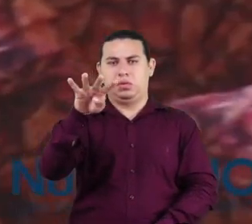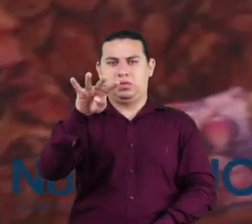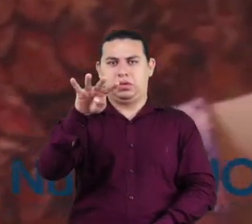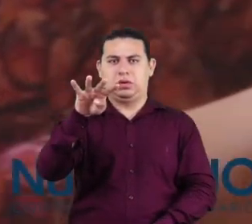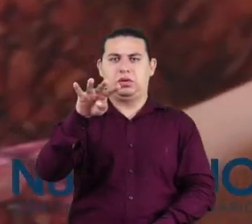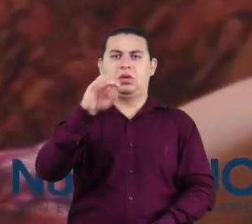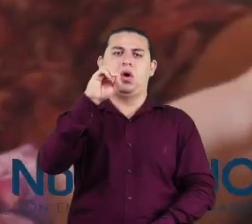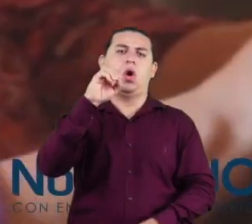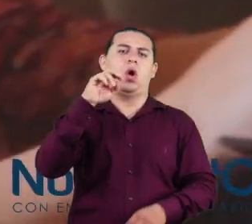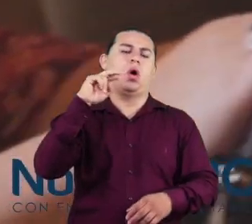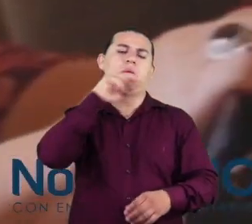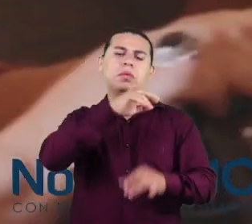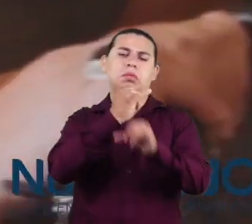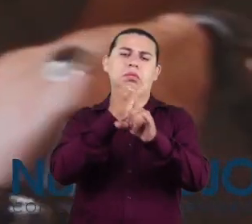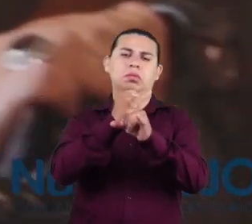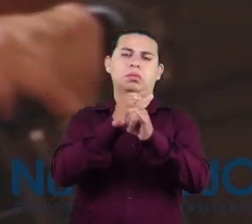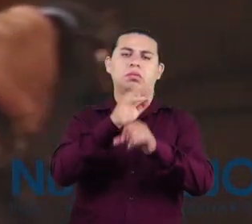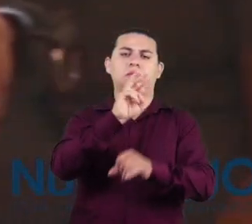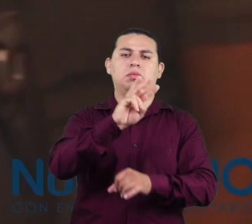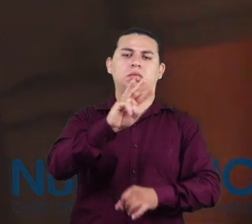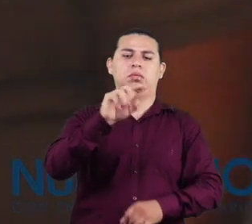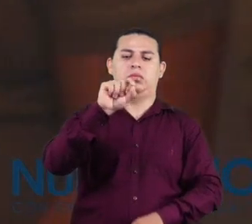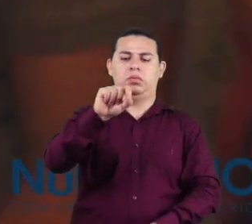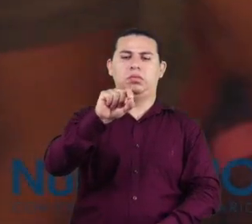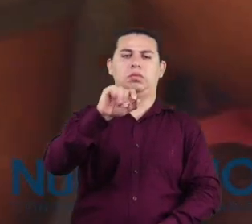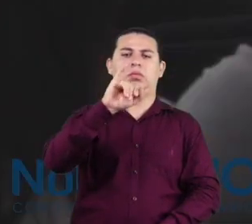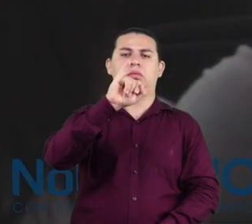01951-5166-019 o visitar nuestra página web